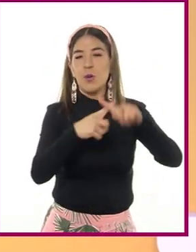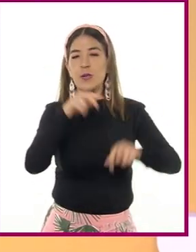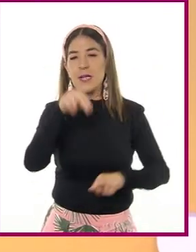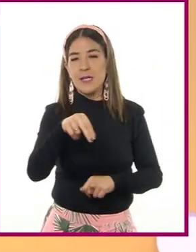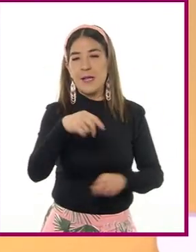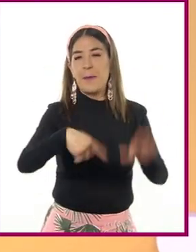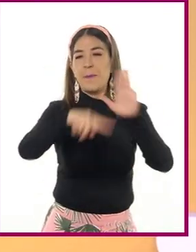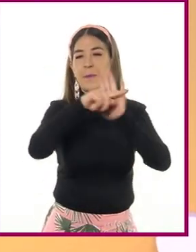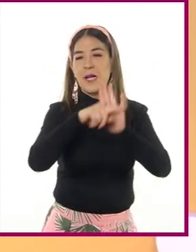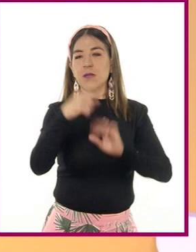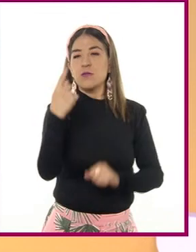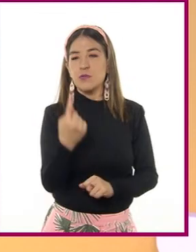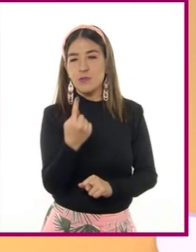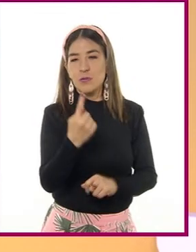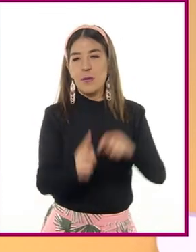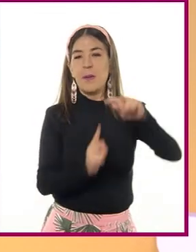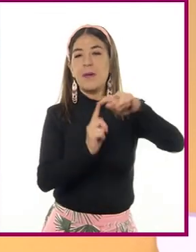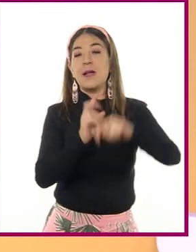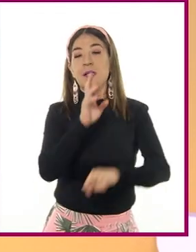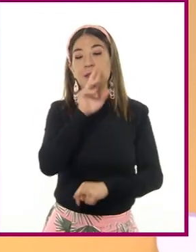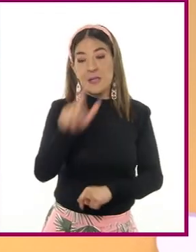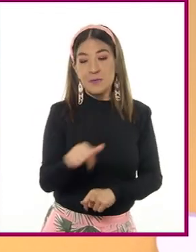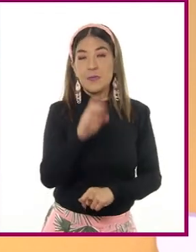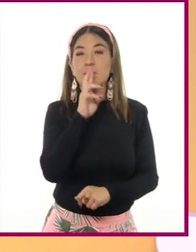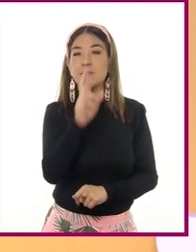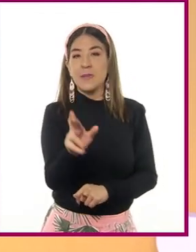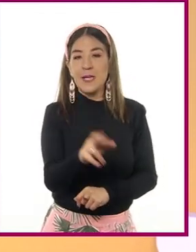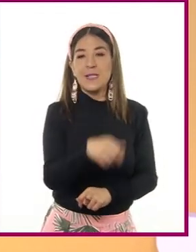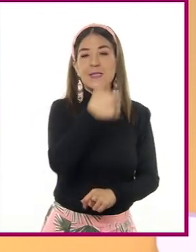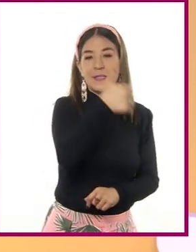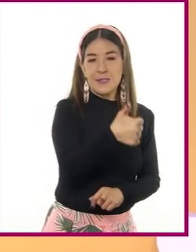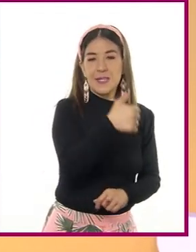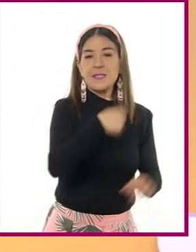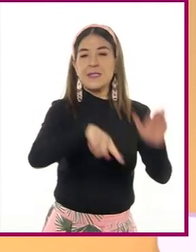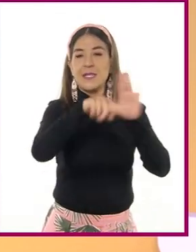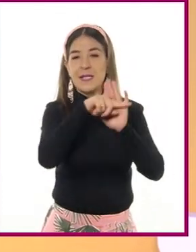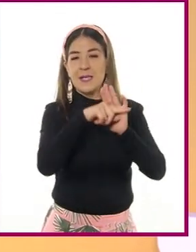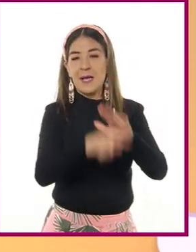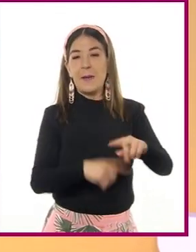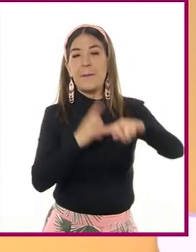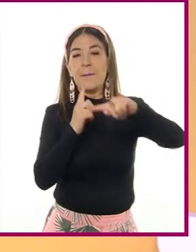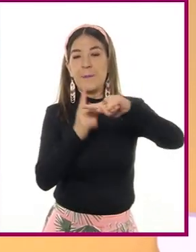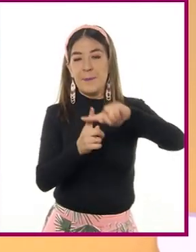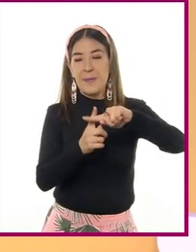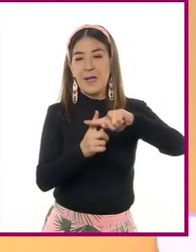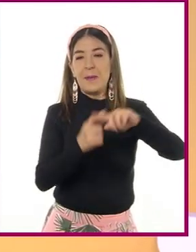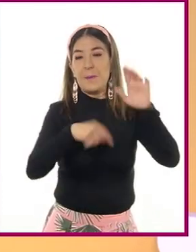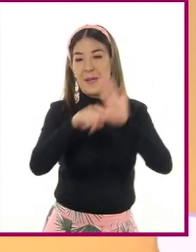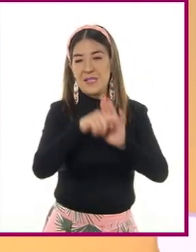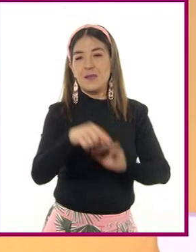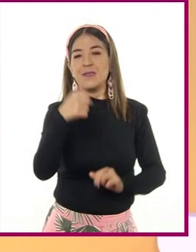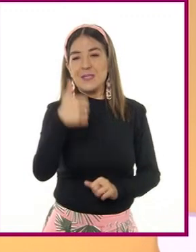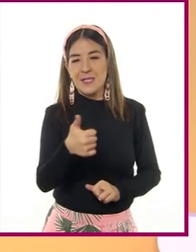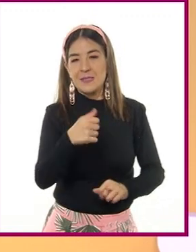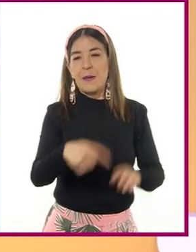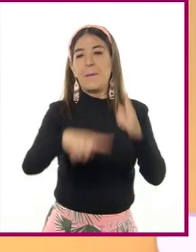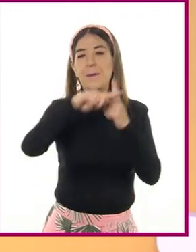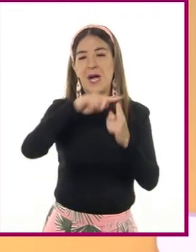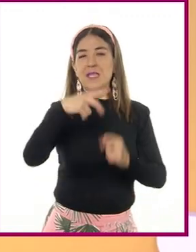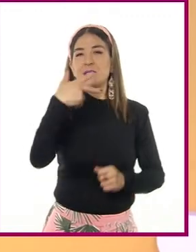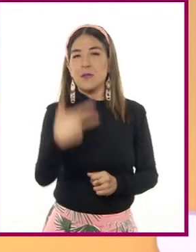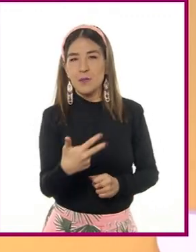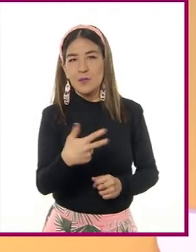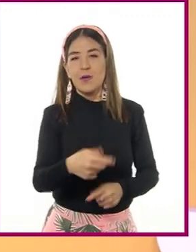N menos 1 y obtenemos 6N menos 6 más 8.